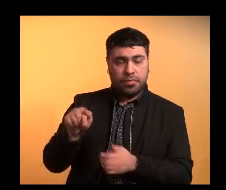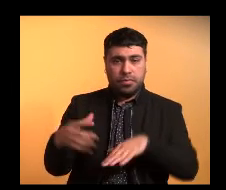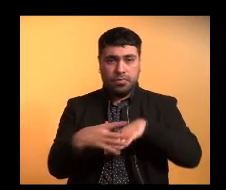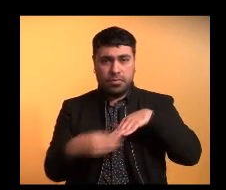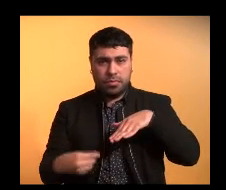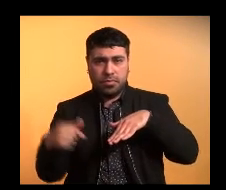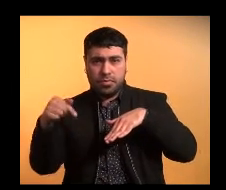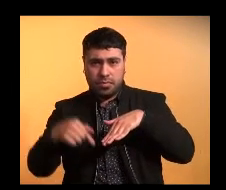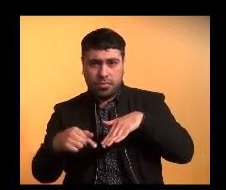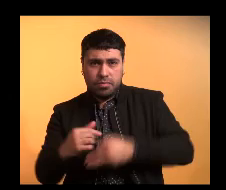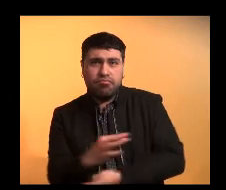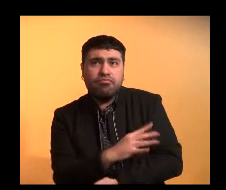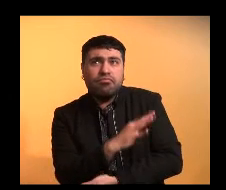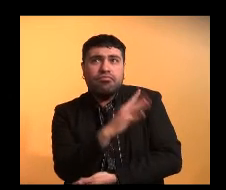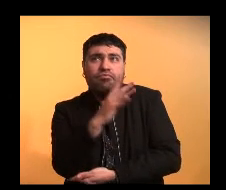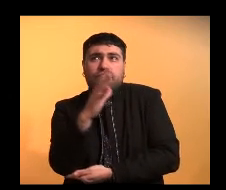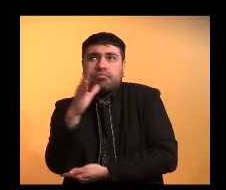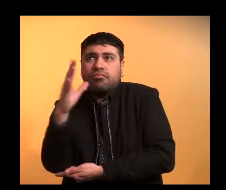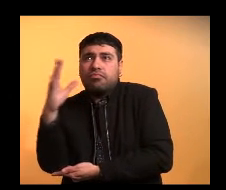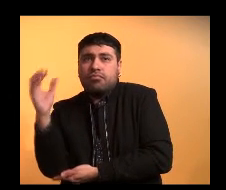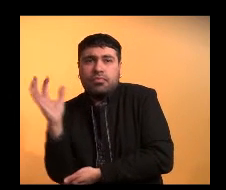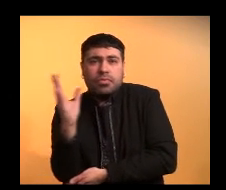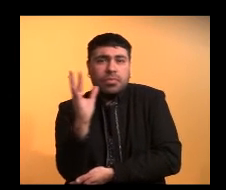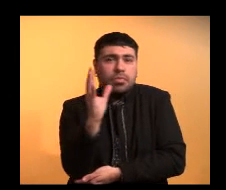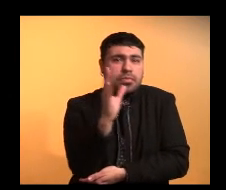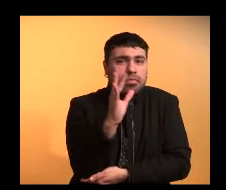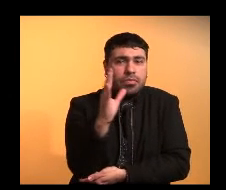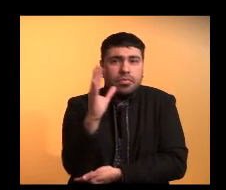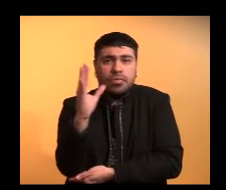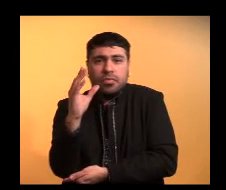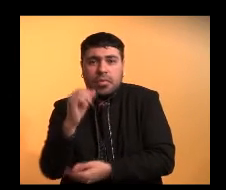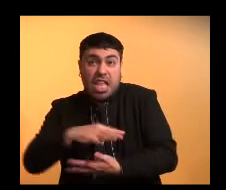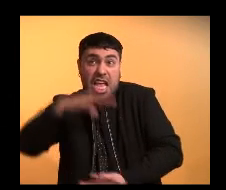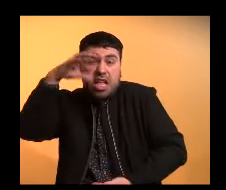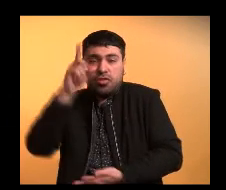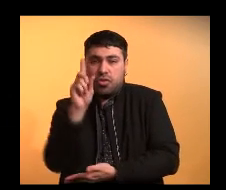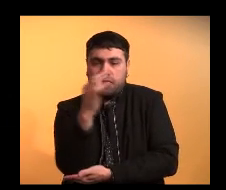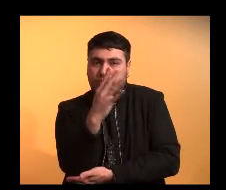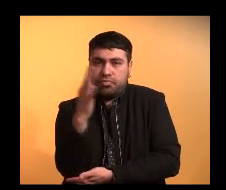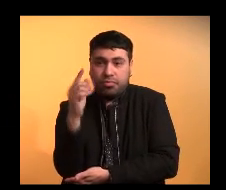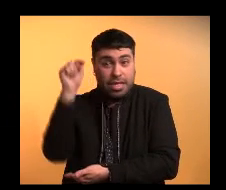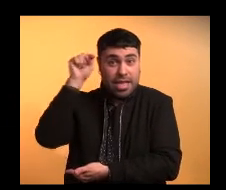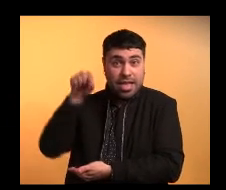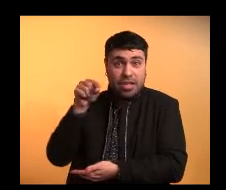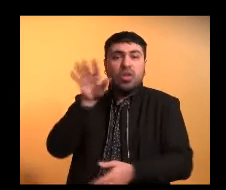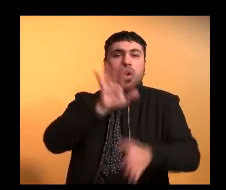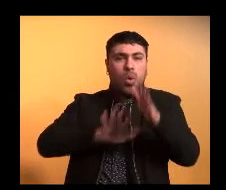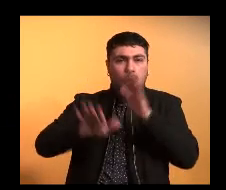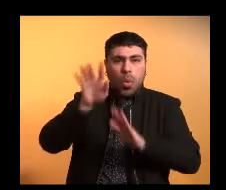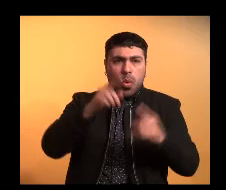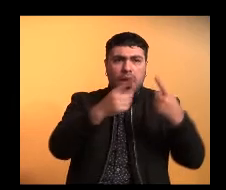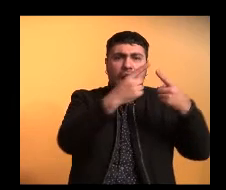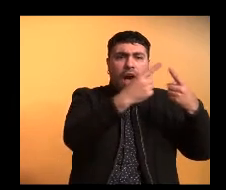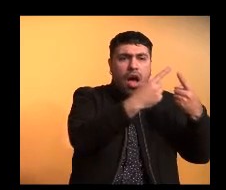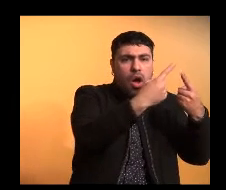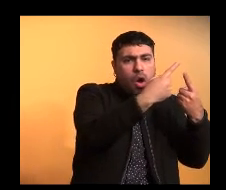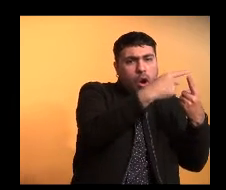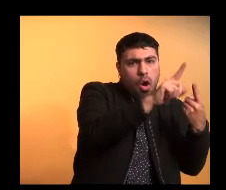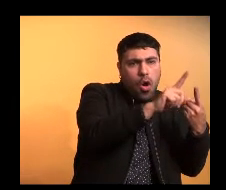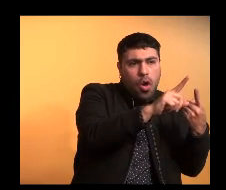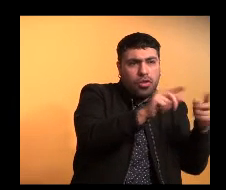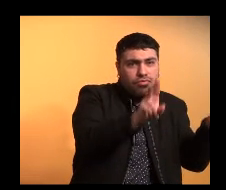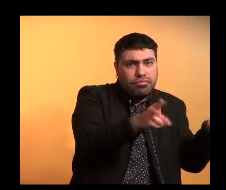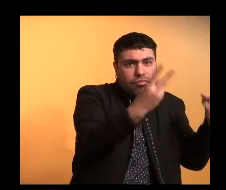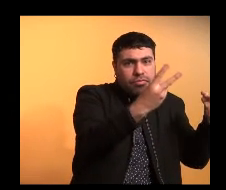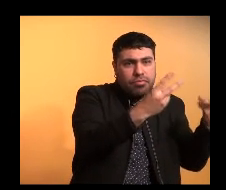largo y que forman estos bosques y que pueden dar refugio y alimento a muchos otros organismos. Fíjense por ahí que